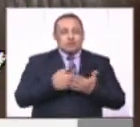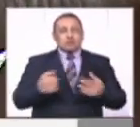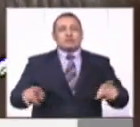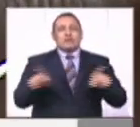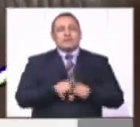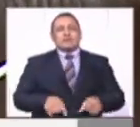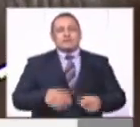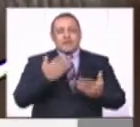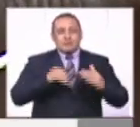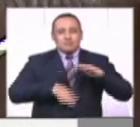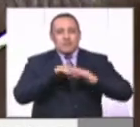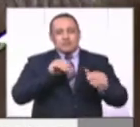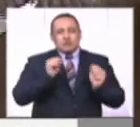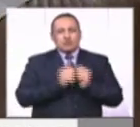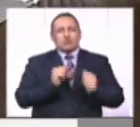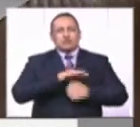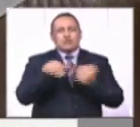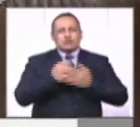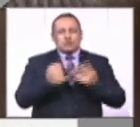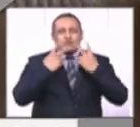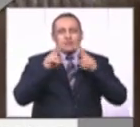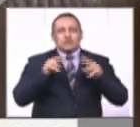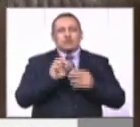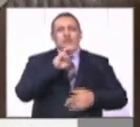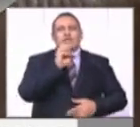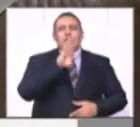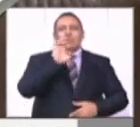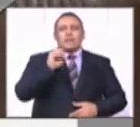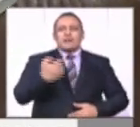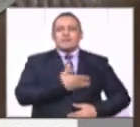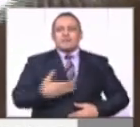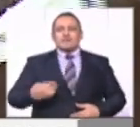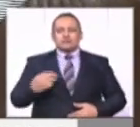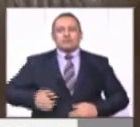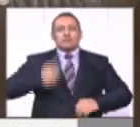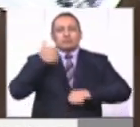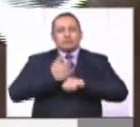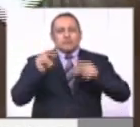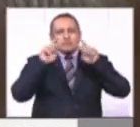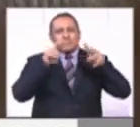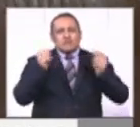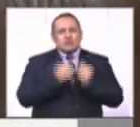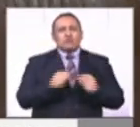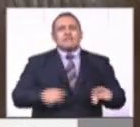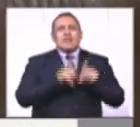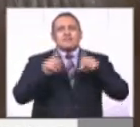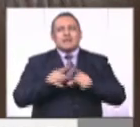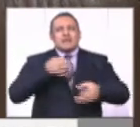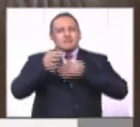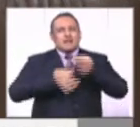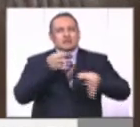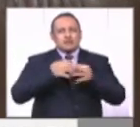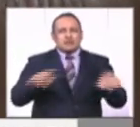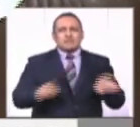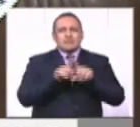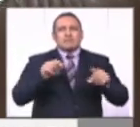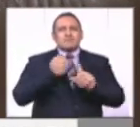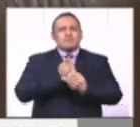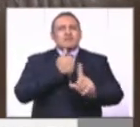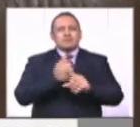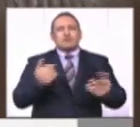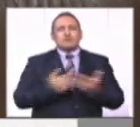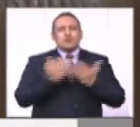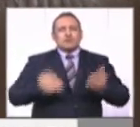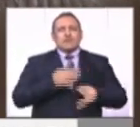basta verificar el contenido de la página web de la presidencia del Consejo de ministros y vamos a encontrar incluso manifestaciones de mismo